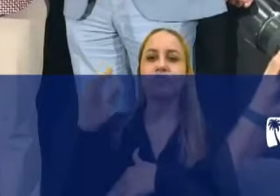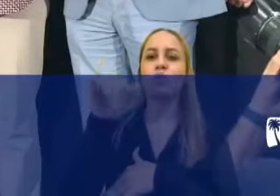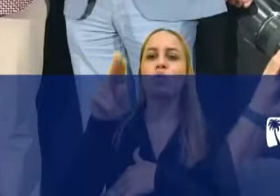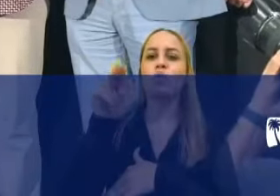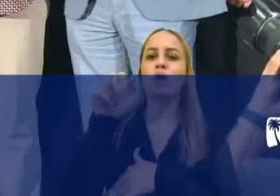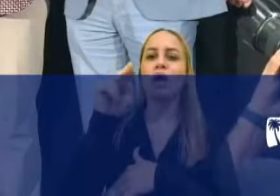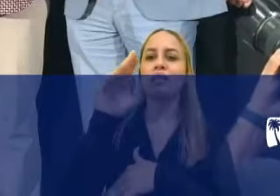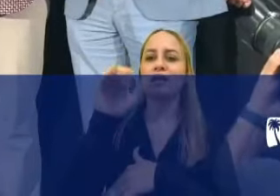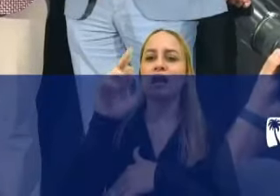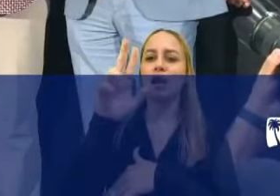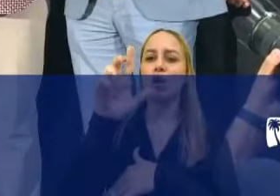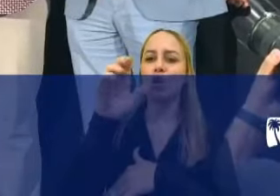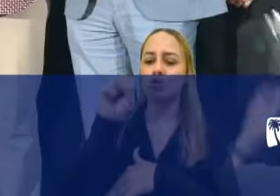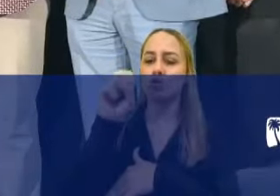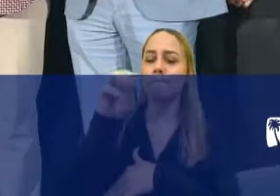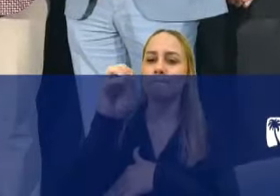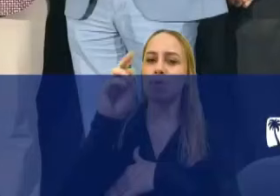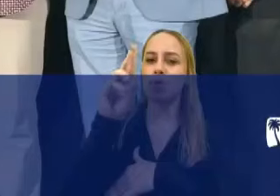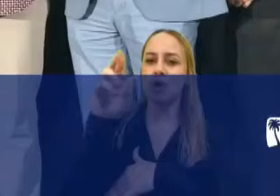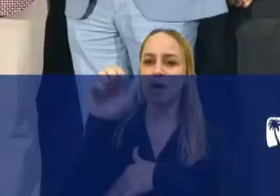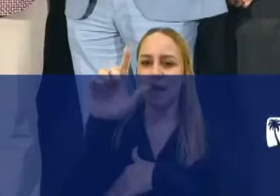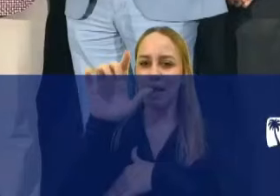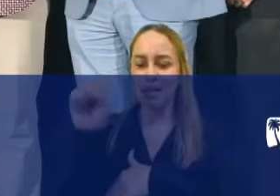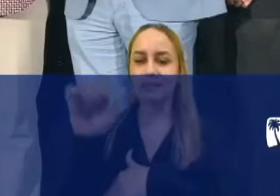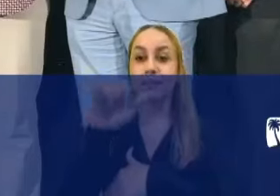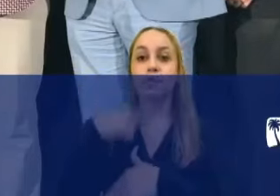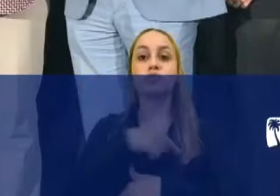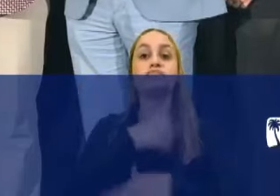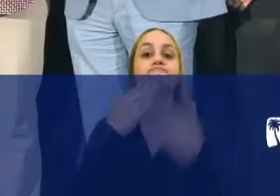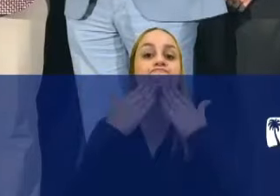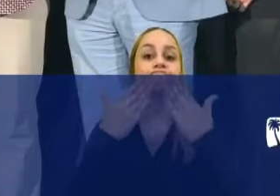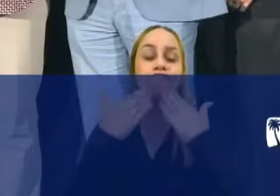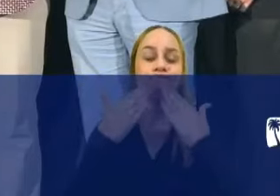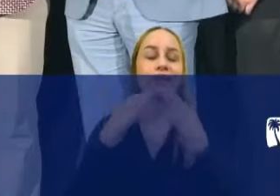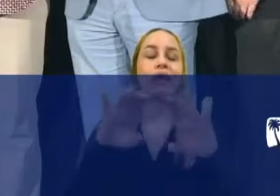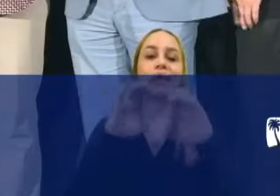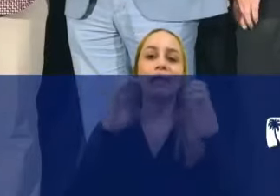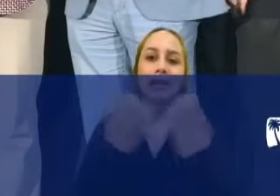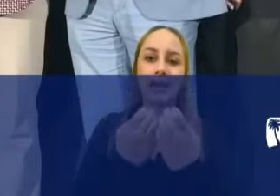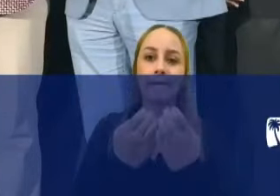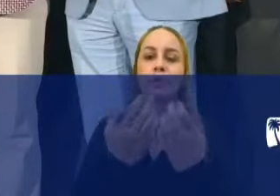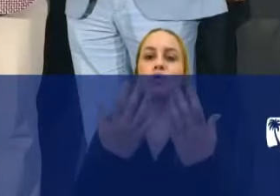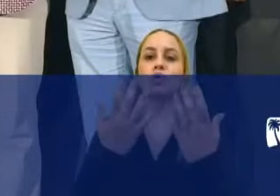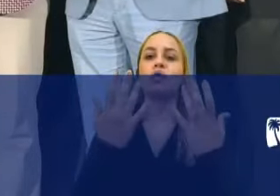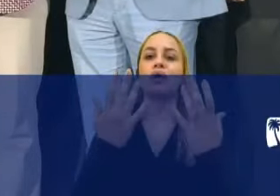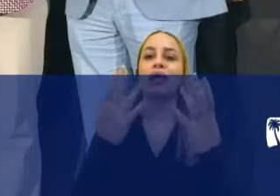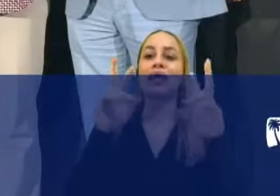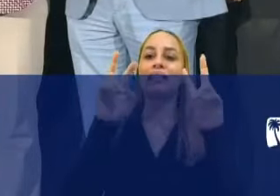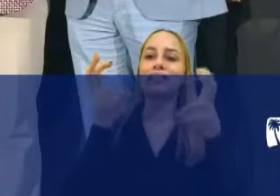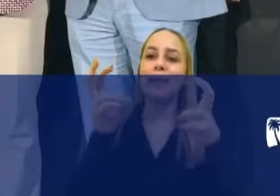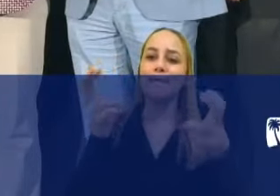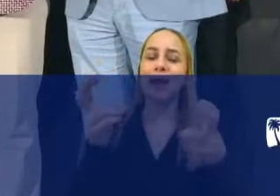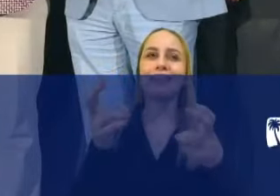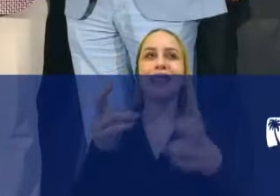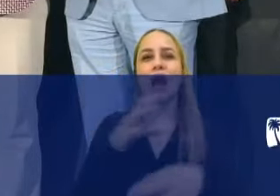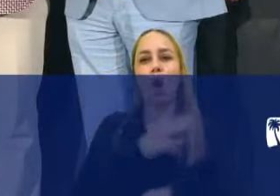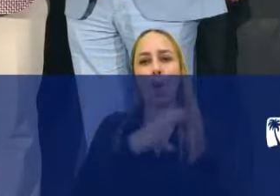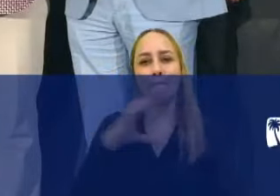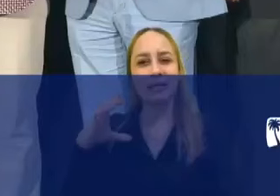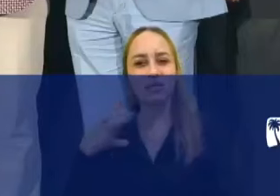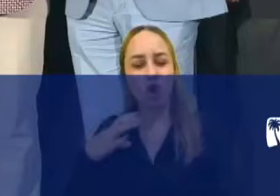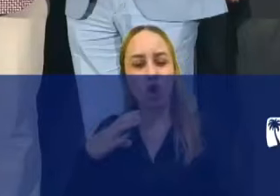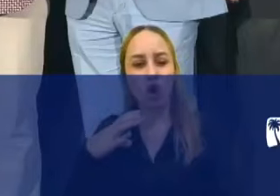senatoriales se va a discutir más adelante cuando las compañeras que están próximas a entrar como parte de la delegación esperando que